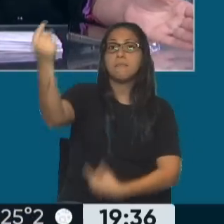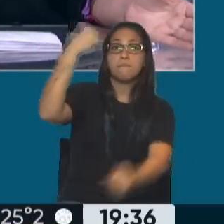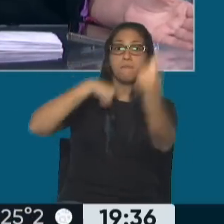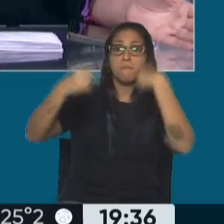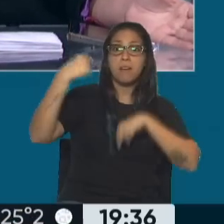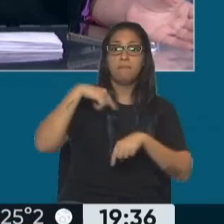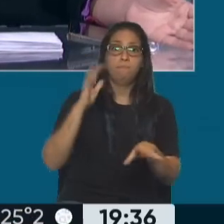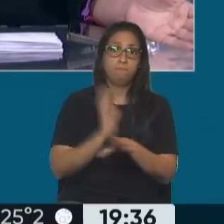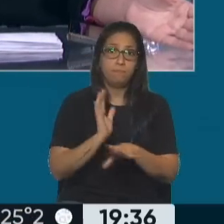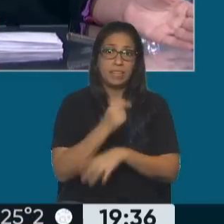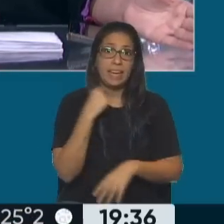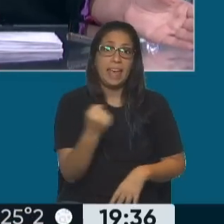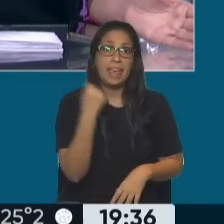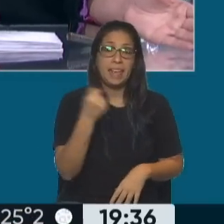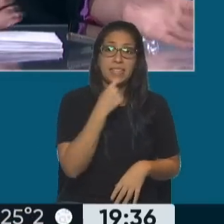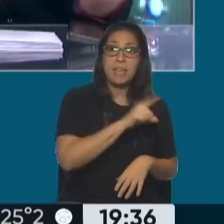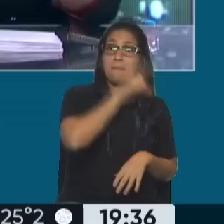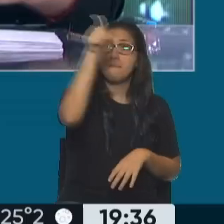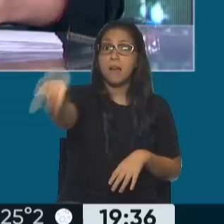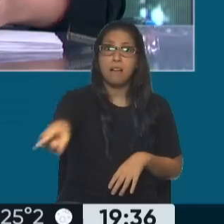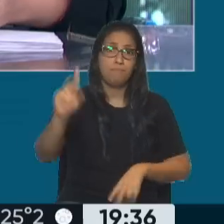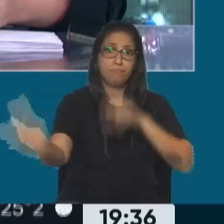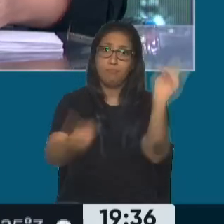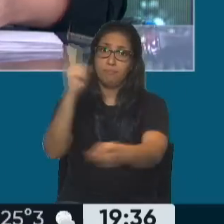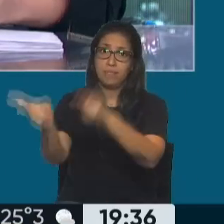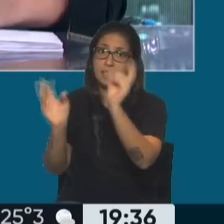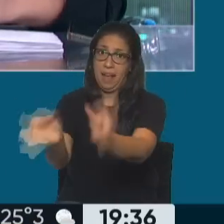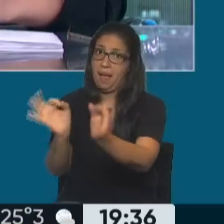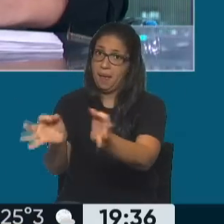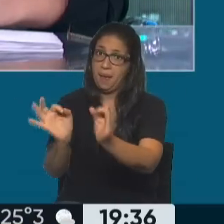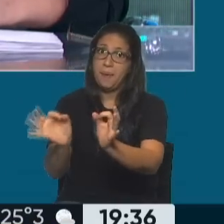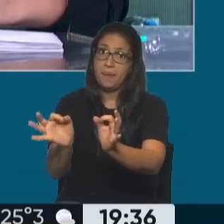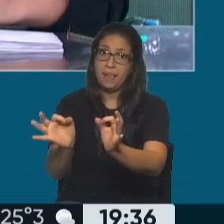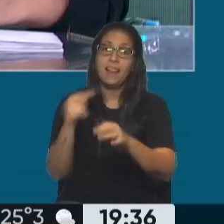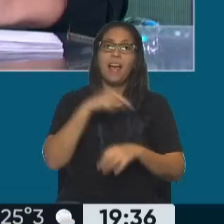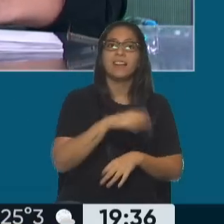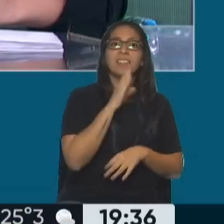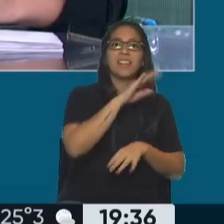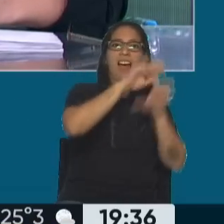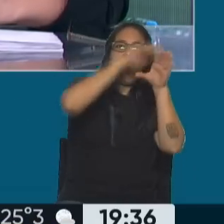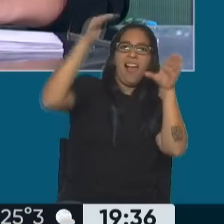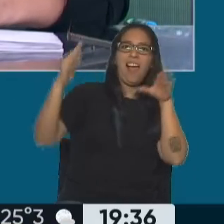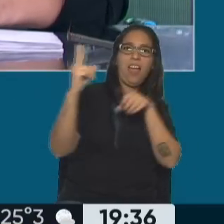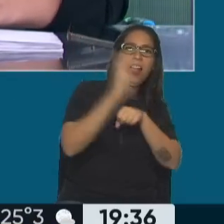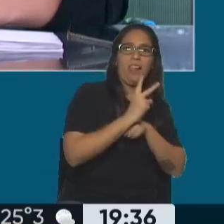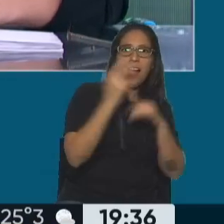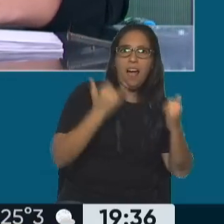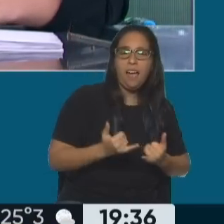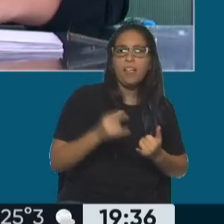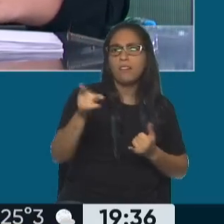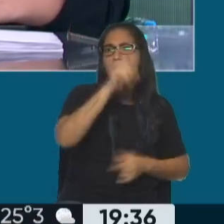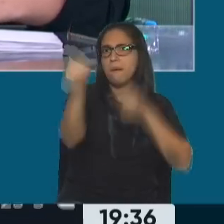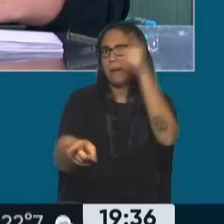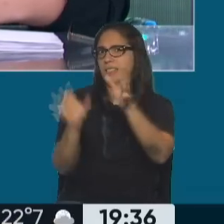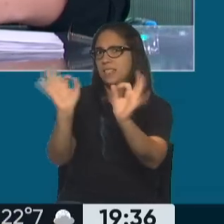es matar a decenas de personas, ¿no? A diferencia de, bueno, lo que puede llegar a pasar en territorio israelí. Así que